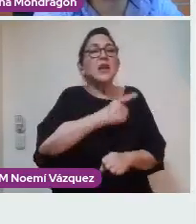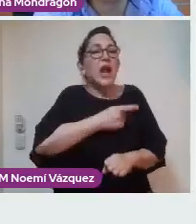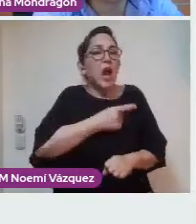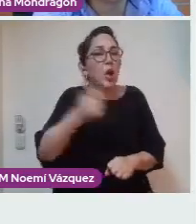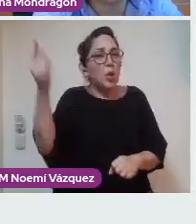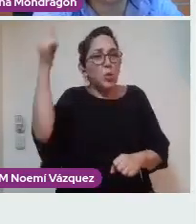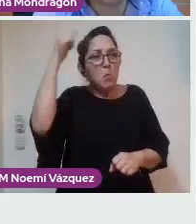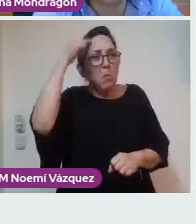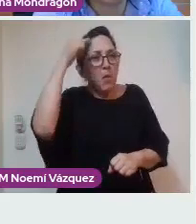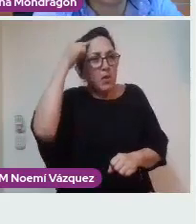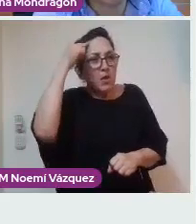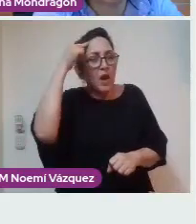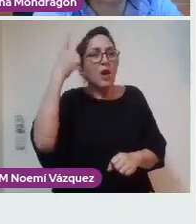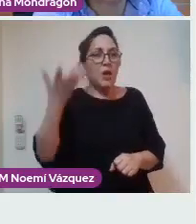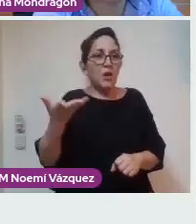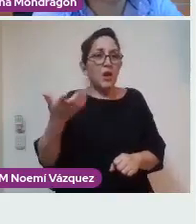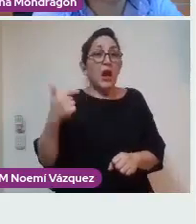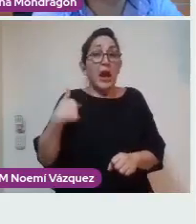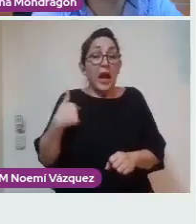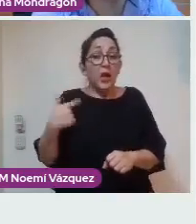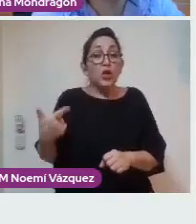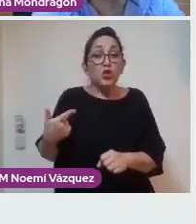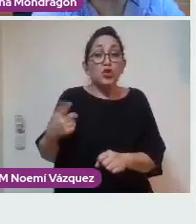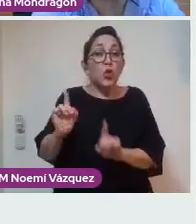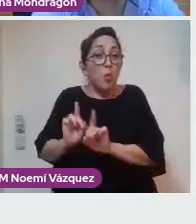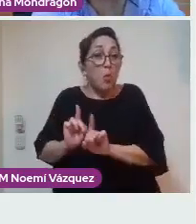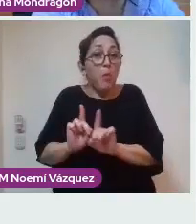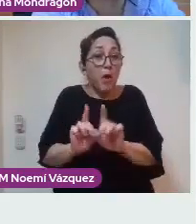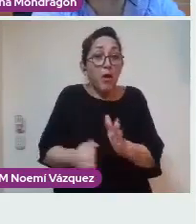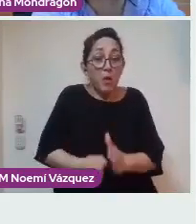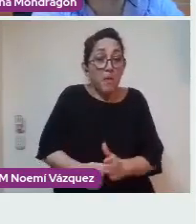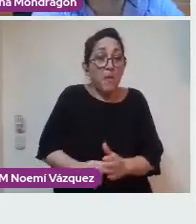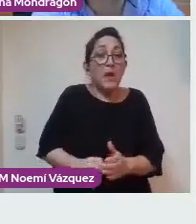o acompañados o no en este proceso.